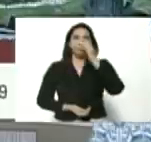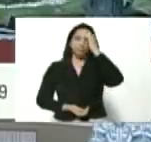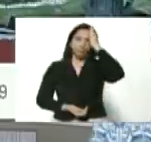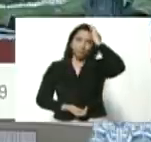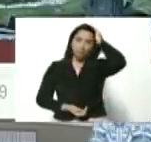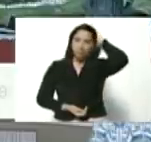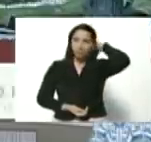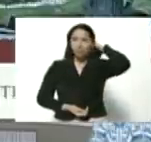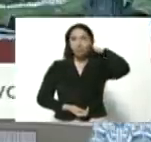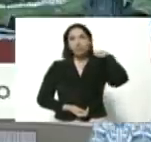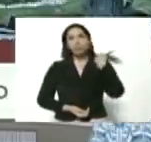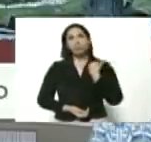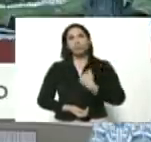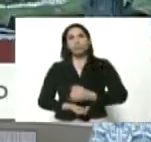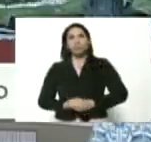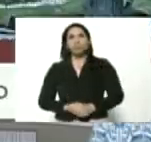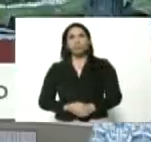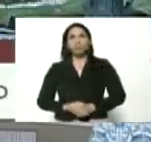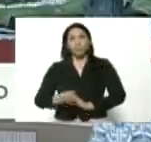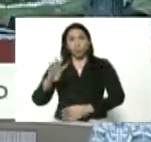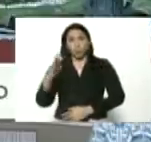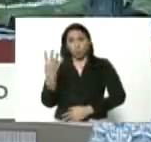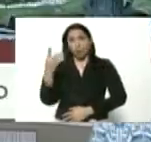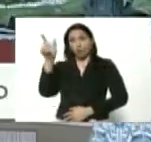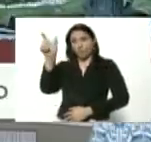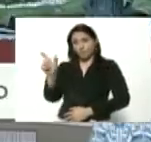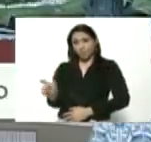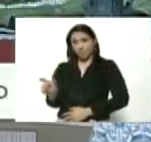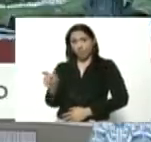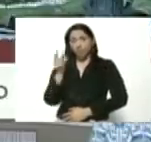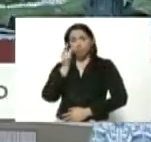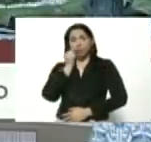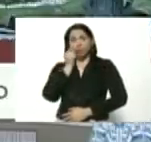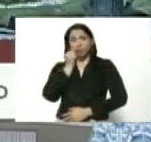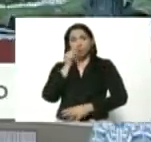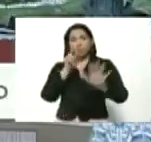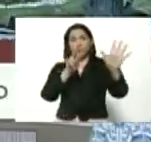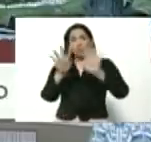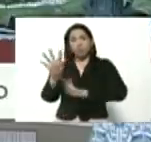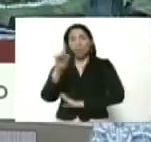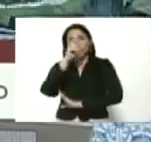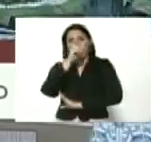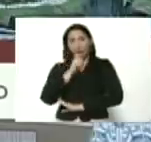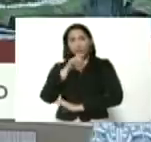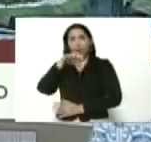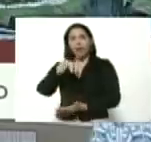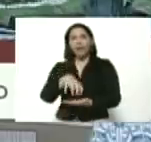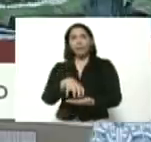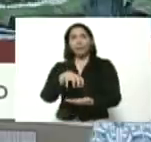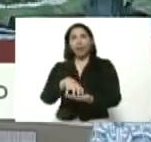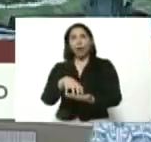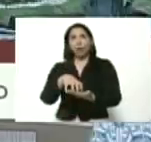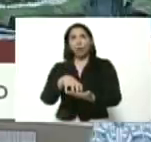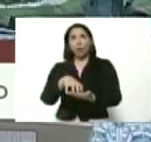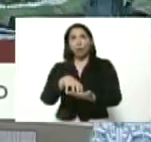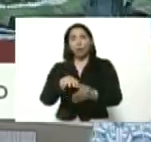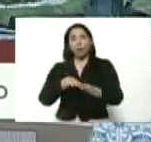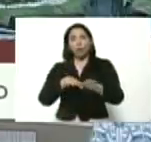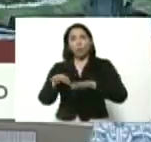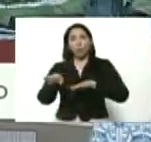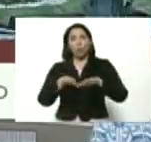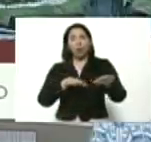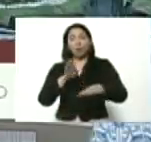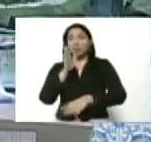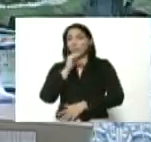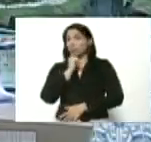el cuarto caso un señor de 79 años de edad del estado cojedes no tiene